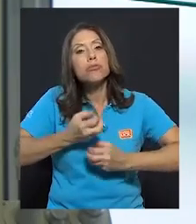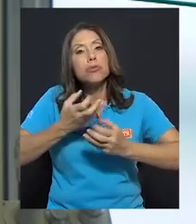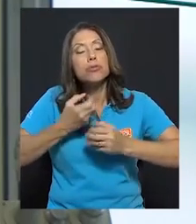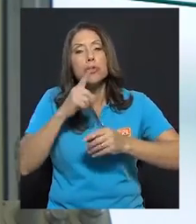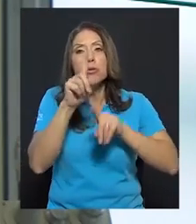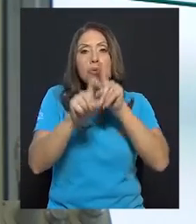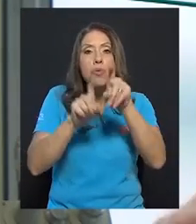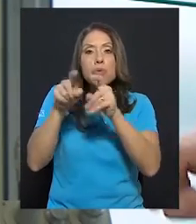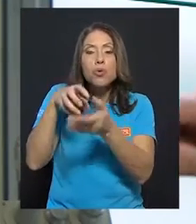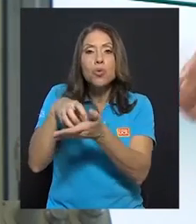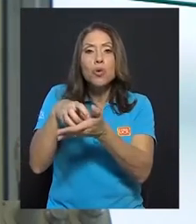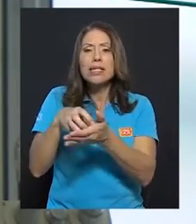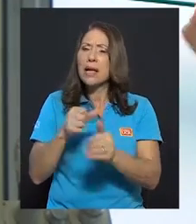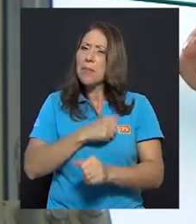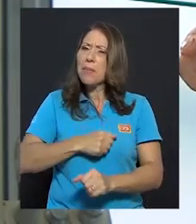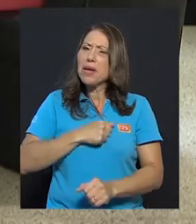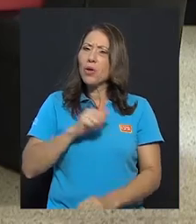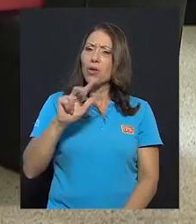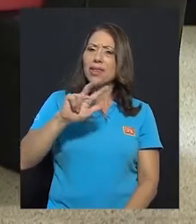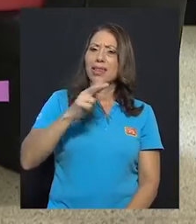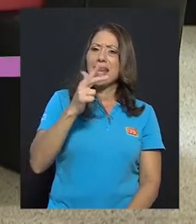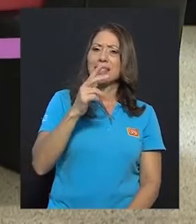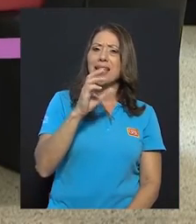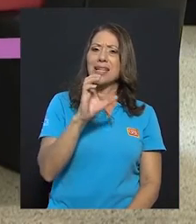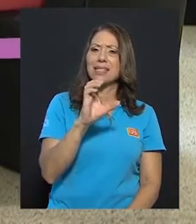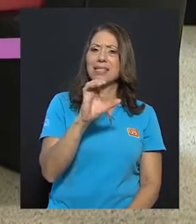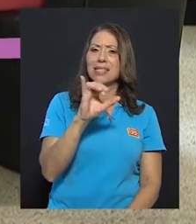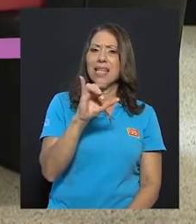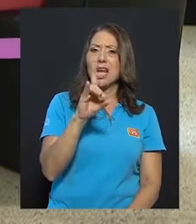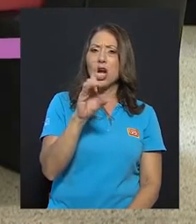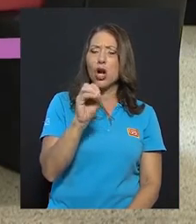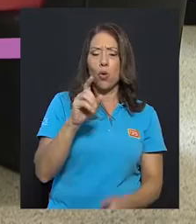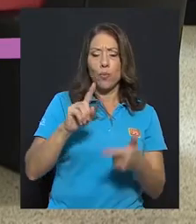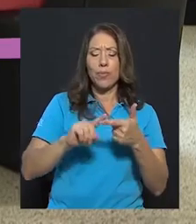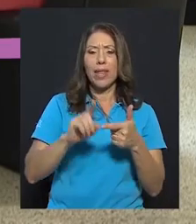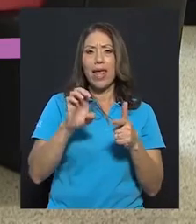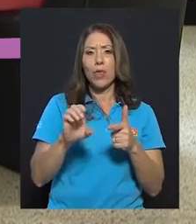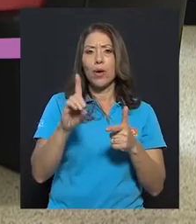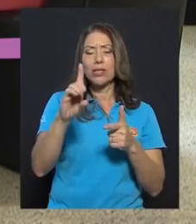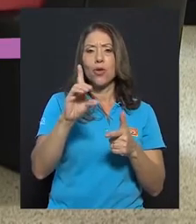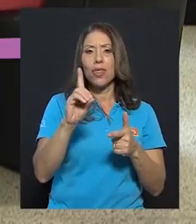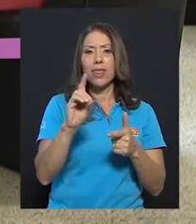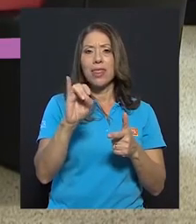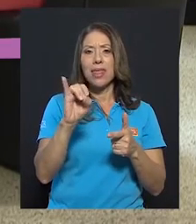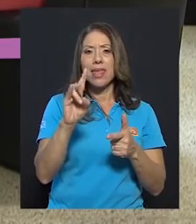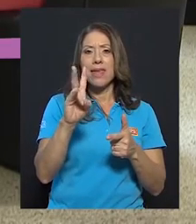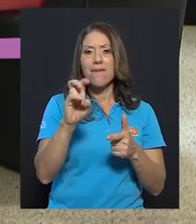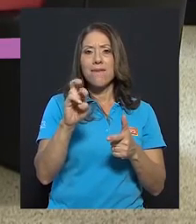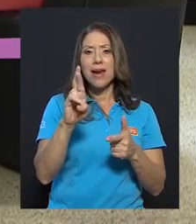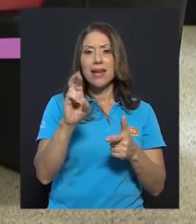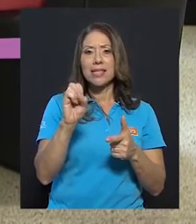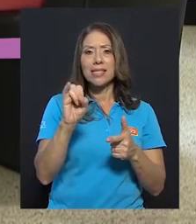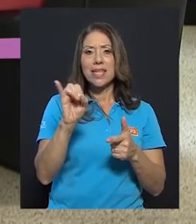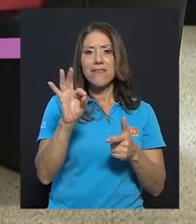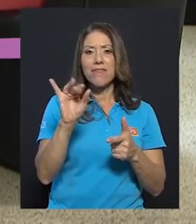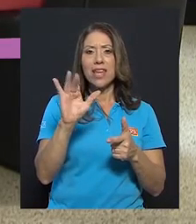que el docente las aborde. Perdón, ¿qué es tercer ciclo y qué es diversificada? Porque no todos los televidentes lo entendemos.